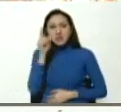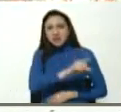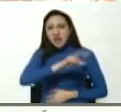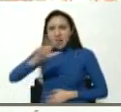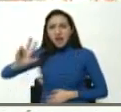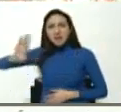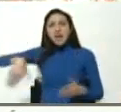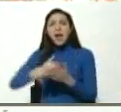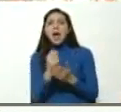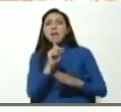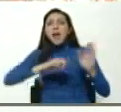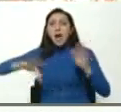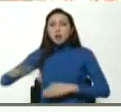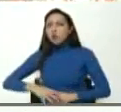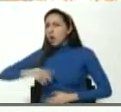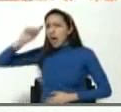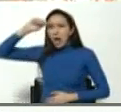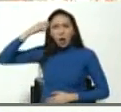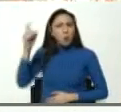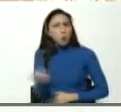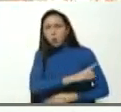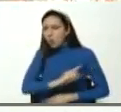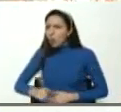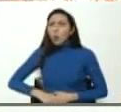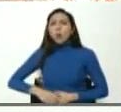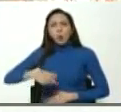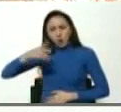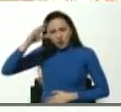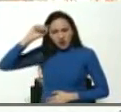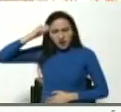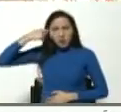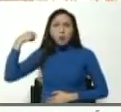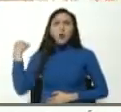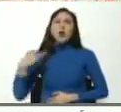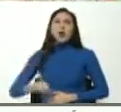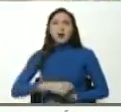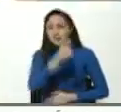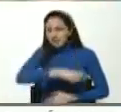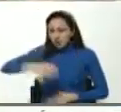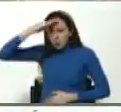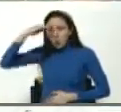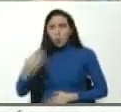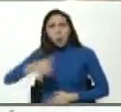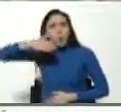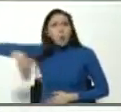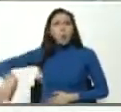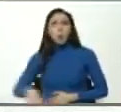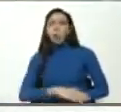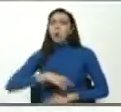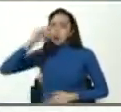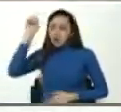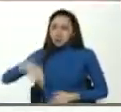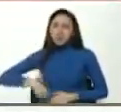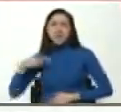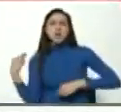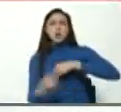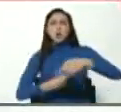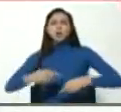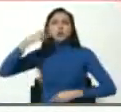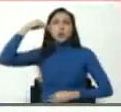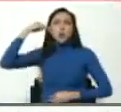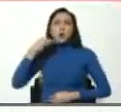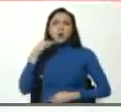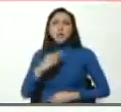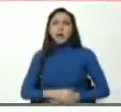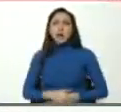de abril inolvidable para nuestras fuerzas militares para nuestro pueblo para nuestra revolución bolivariana